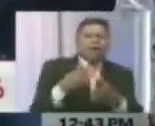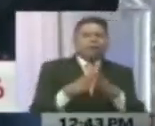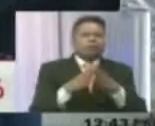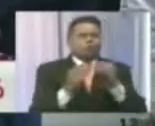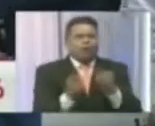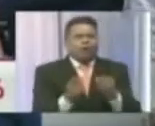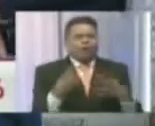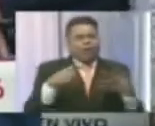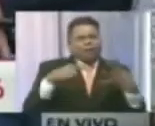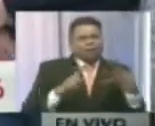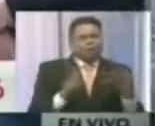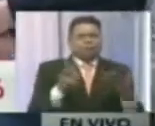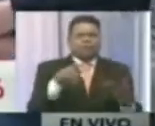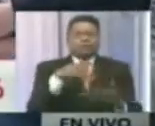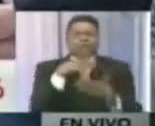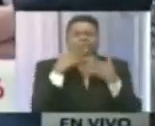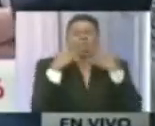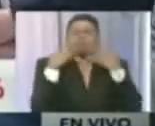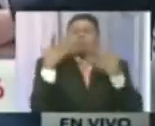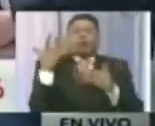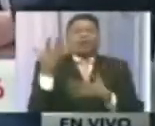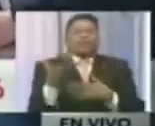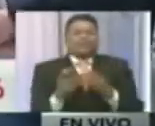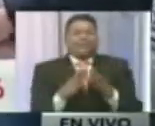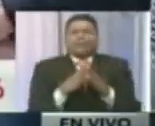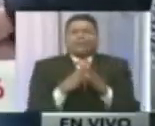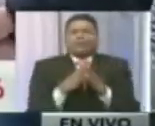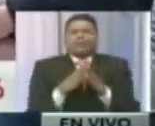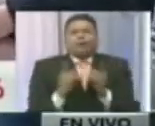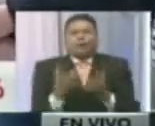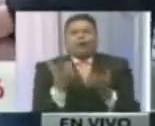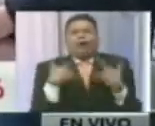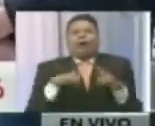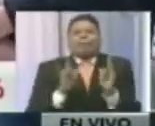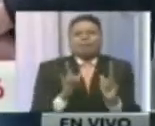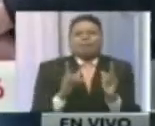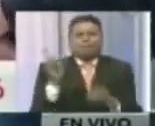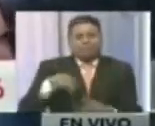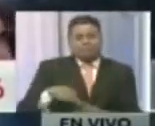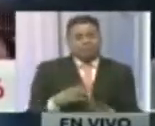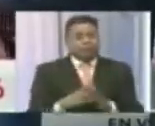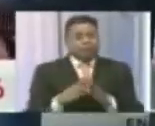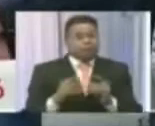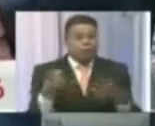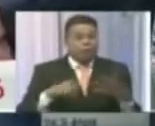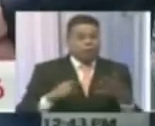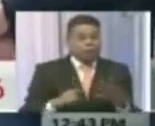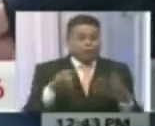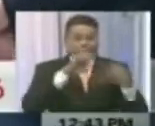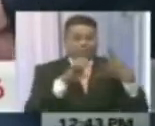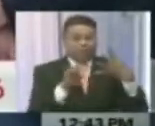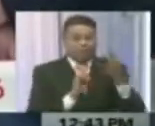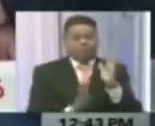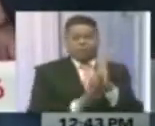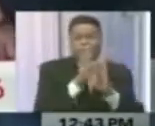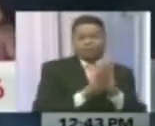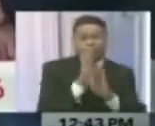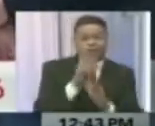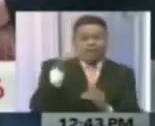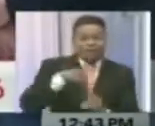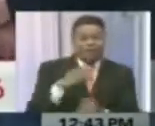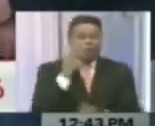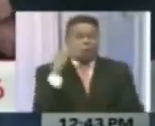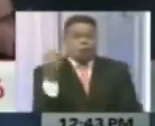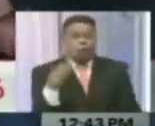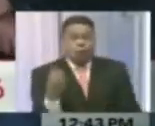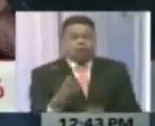de poesía. Porque quizá la ternura y quizá la creación son uno de los elementos a desarrollar en nuestra juventud y